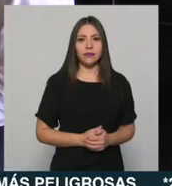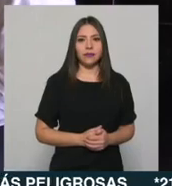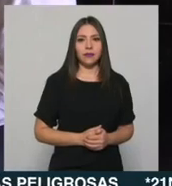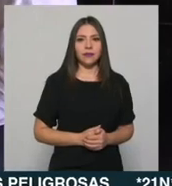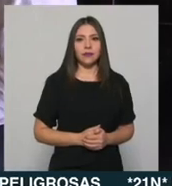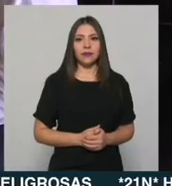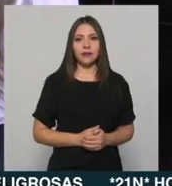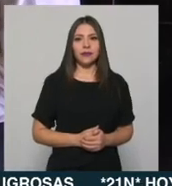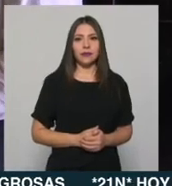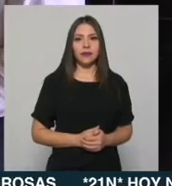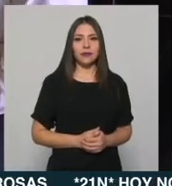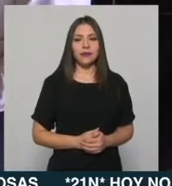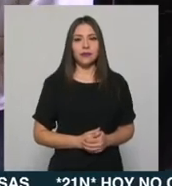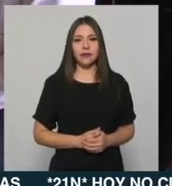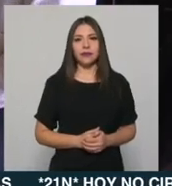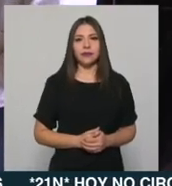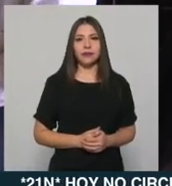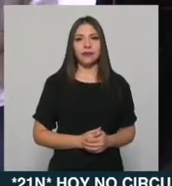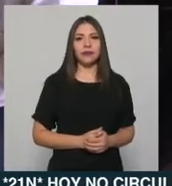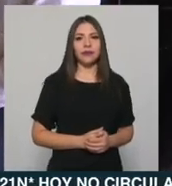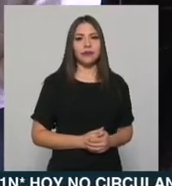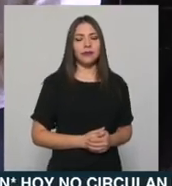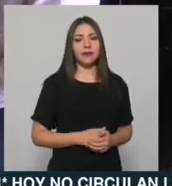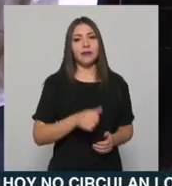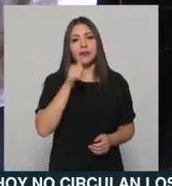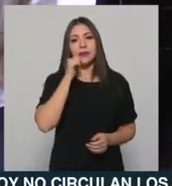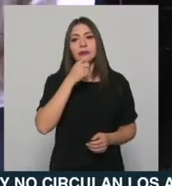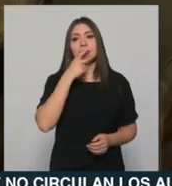Arriba al centro, arriba.